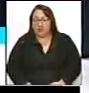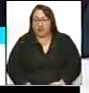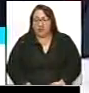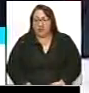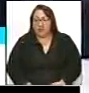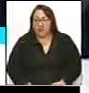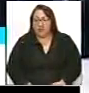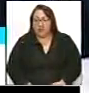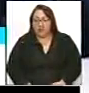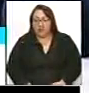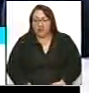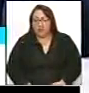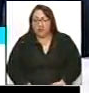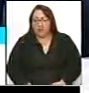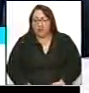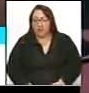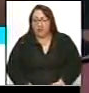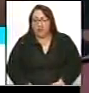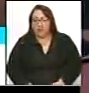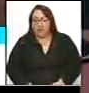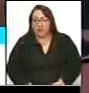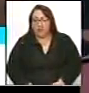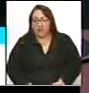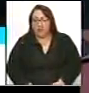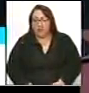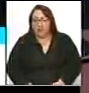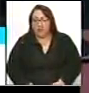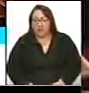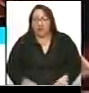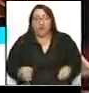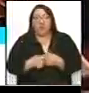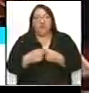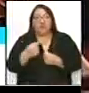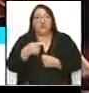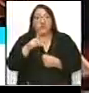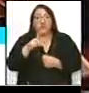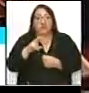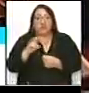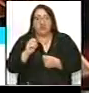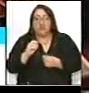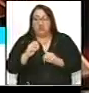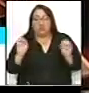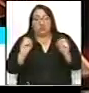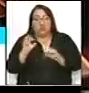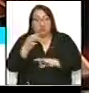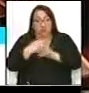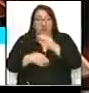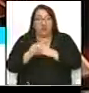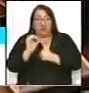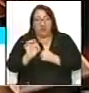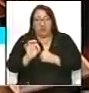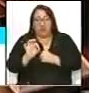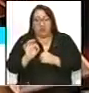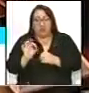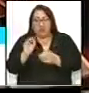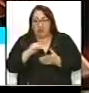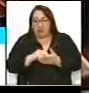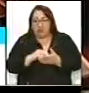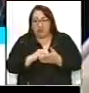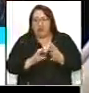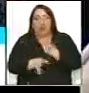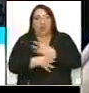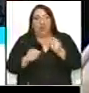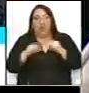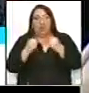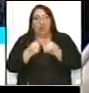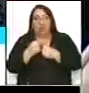Continúo, con eso concluyo lo mío. Congresista Glave. O al revés, en la misma reflexión puede llevar a la desaparición de